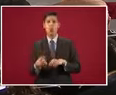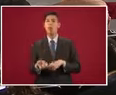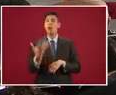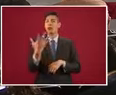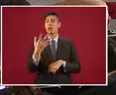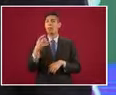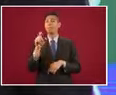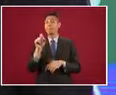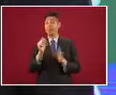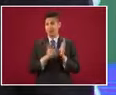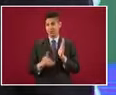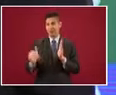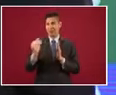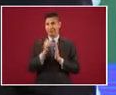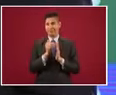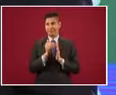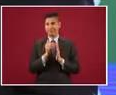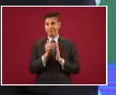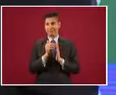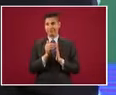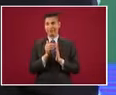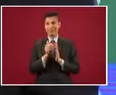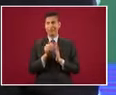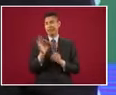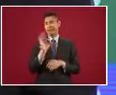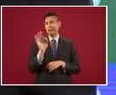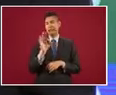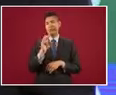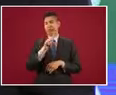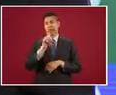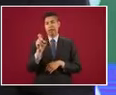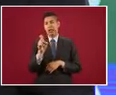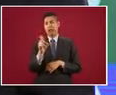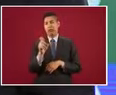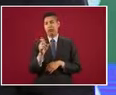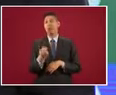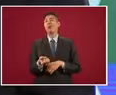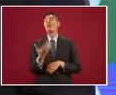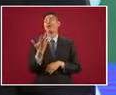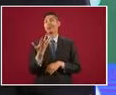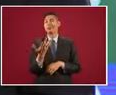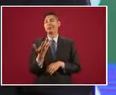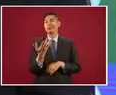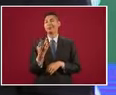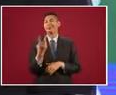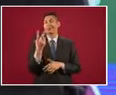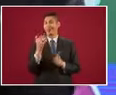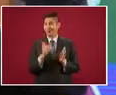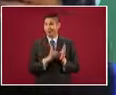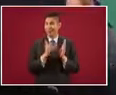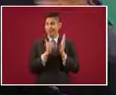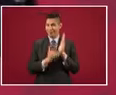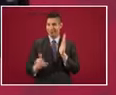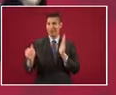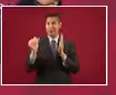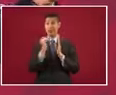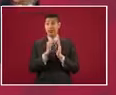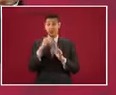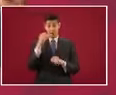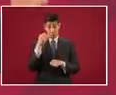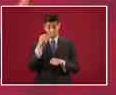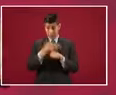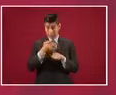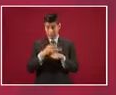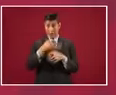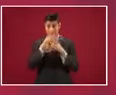100, pues son 2 mil millones de pesos. De una vez lo digo para que